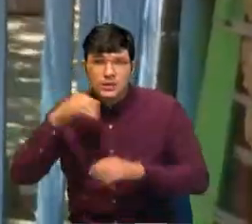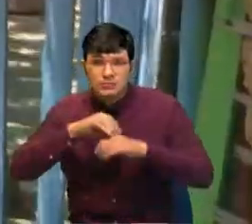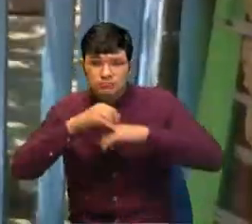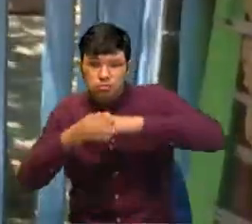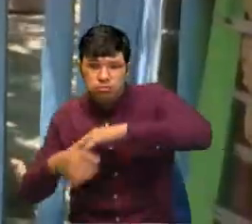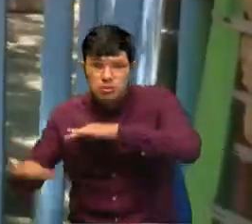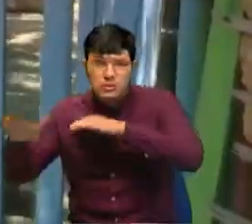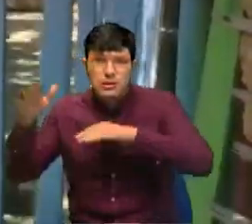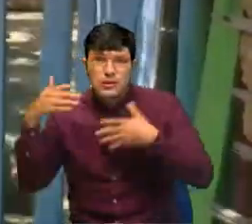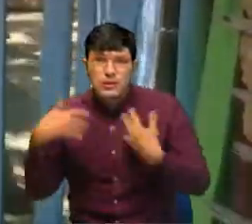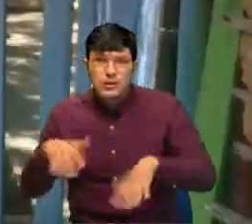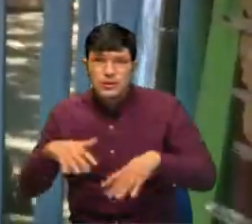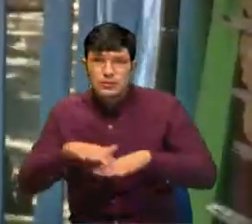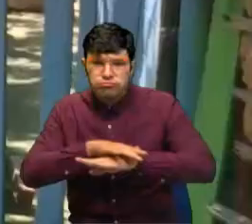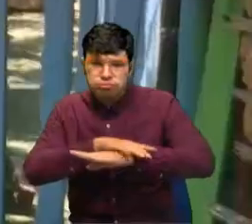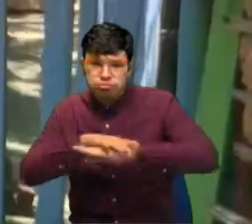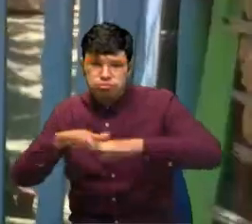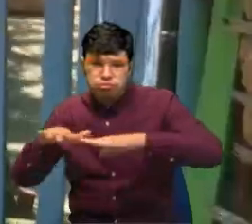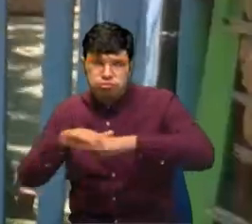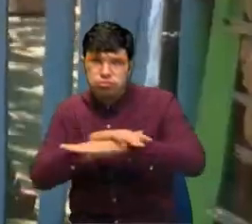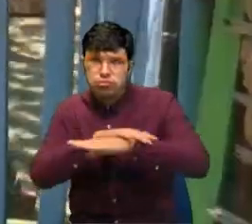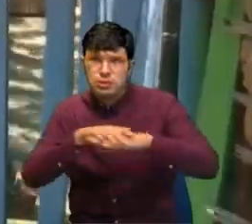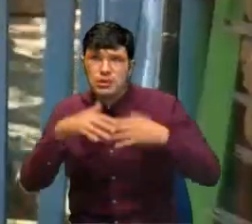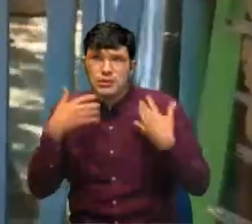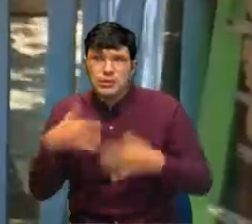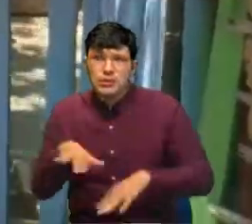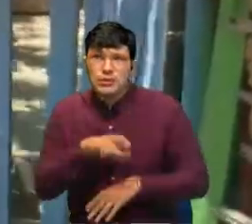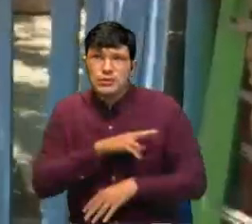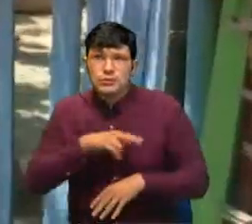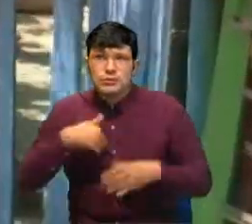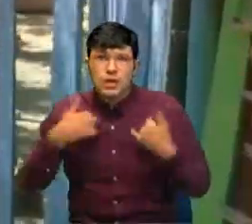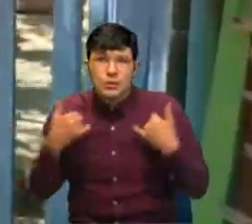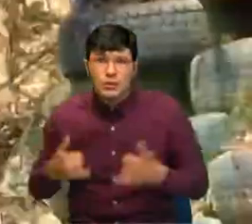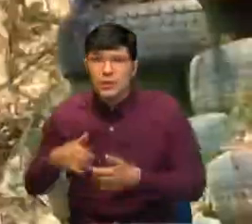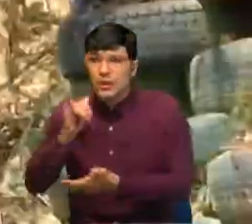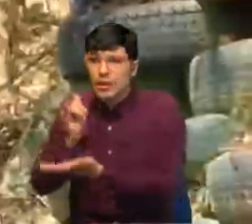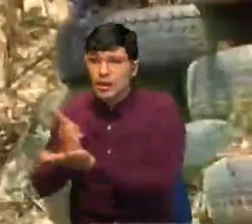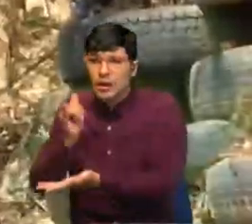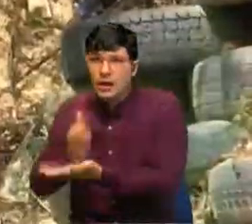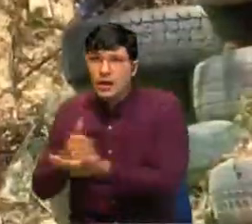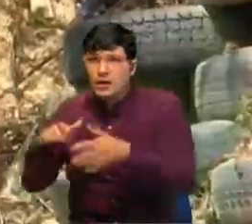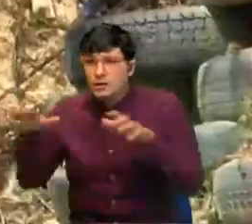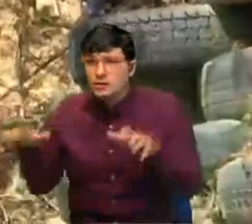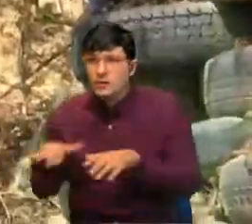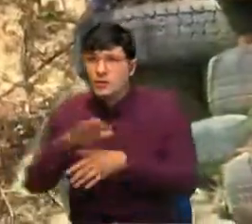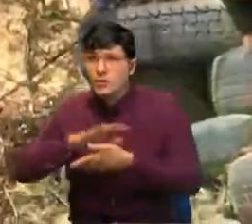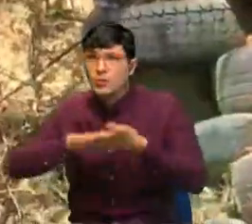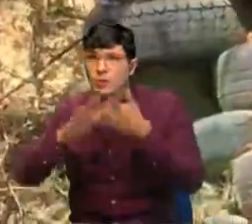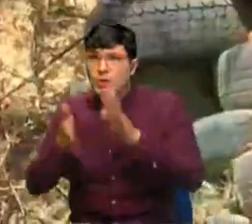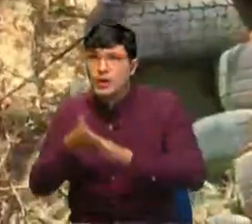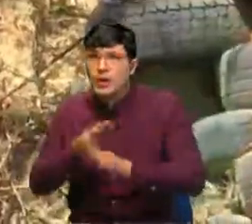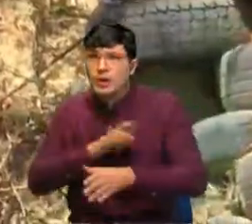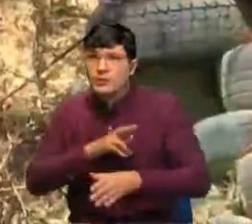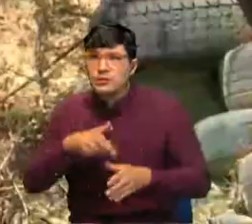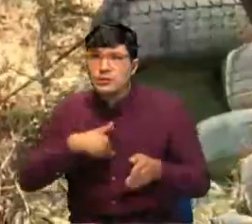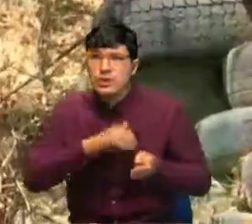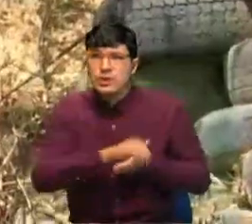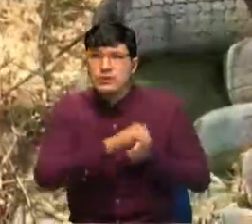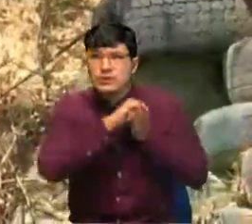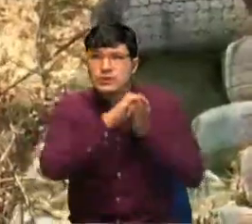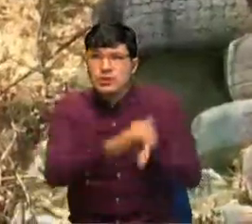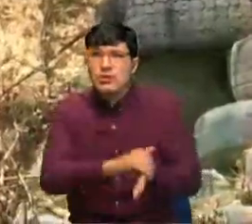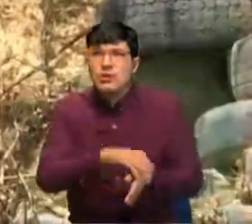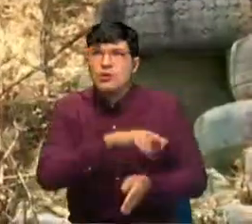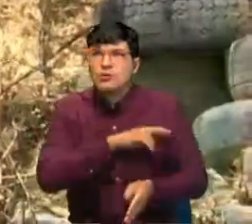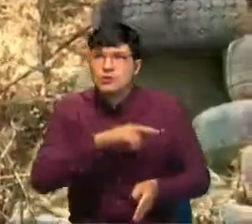y quedó el planchón en el aire entonces esto nosotros a través de la junta ya hemos gestionado ante corponor ante